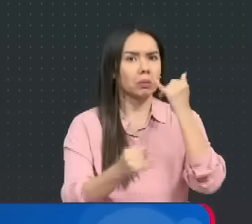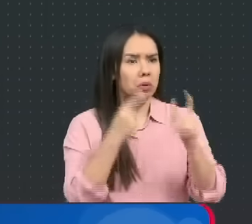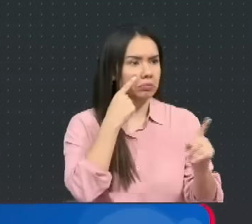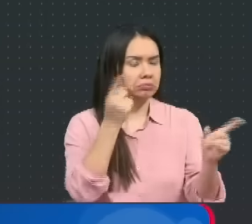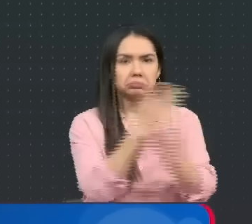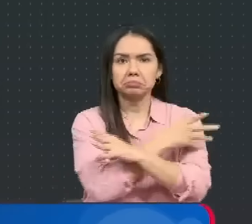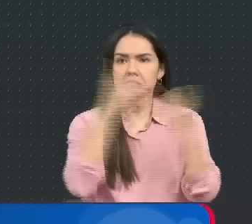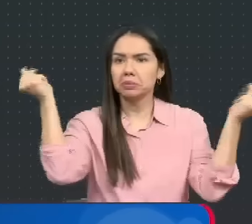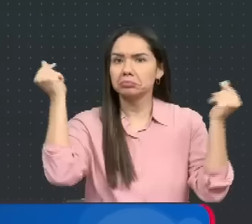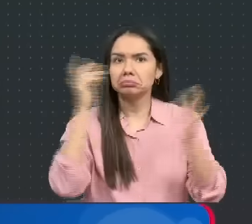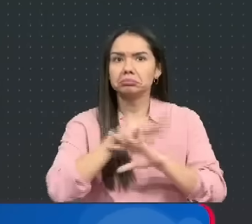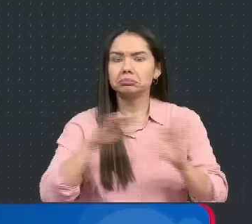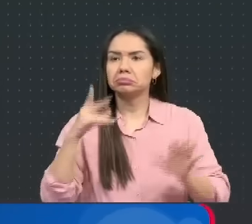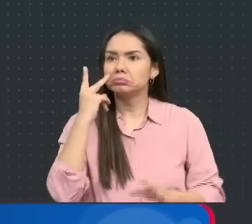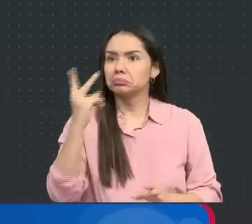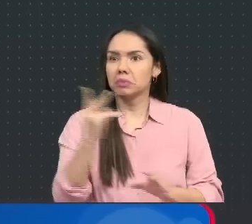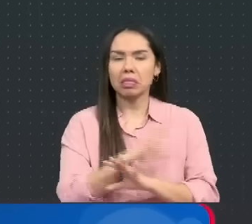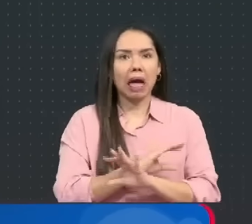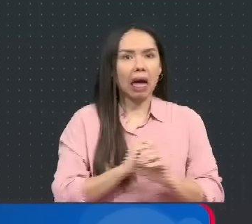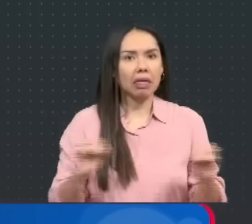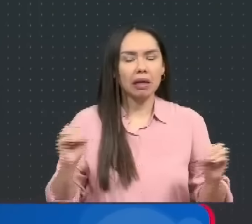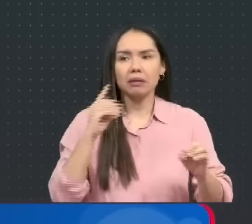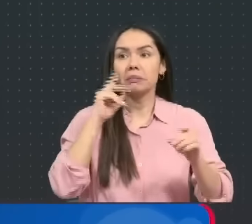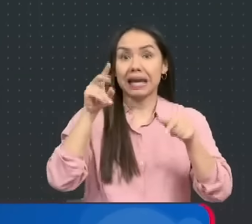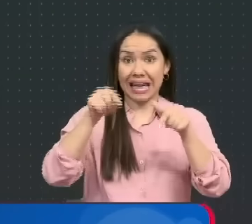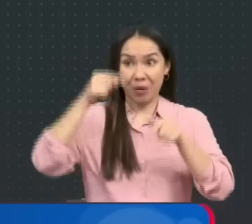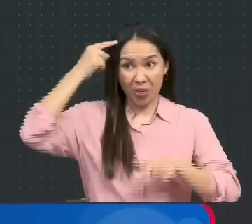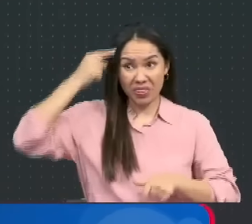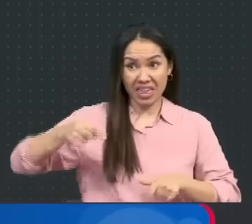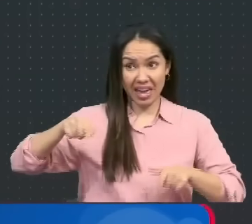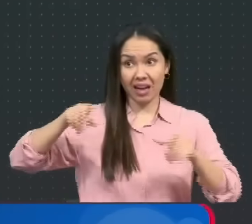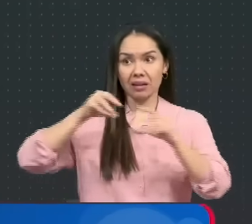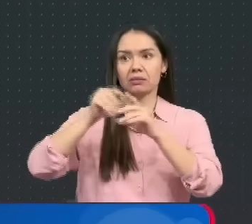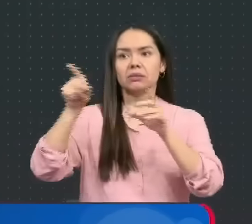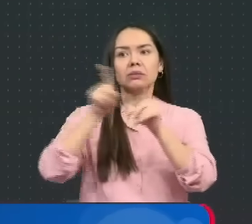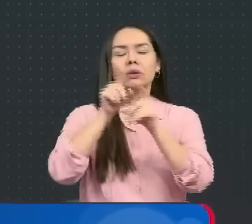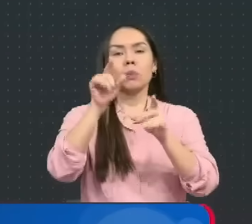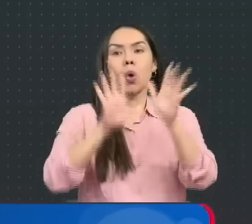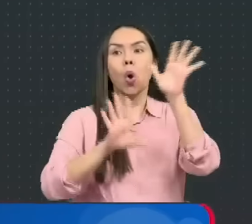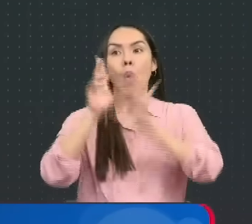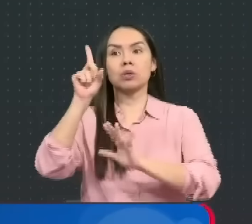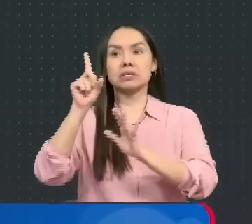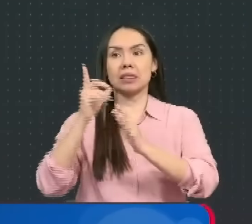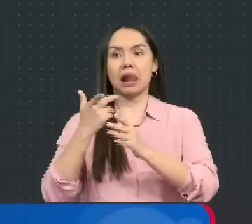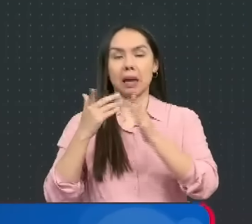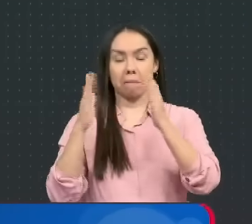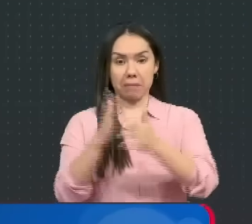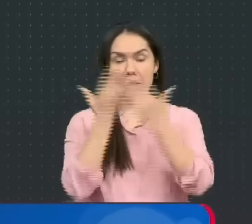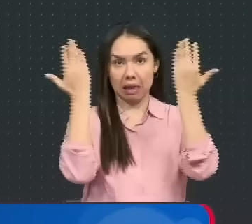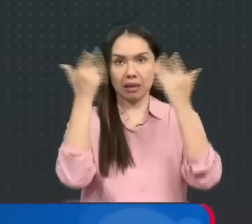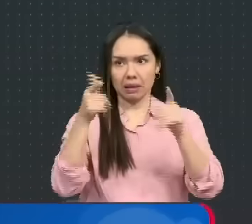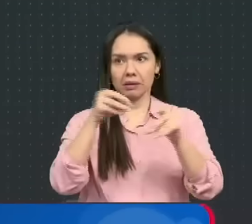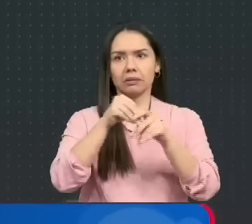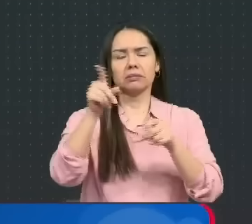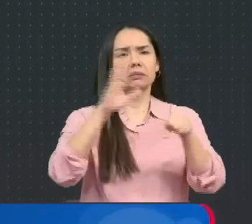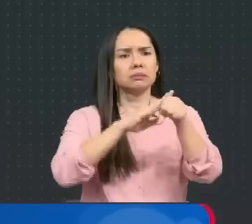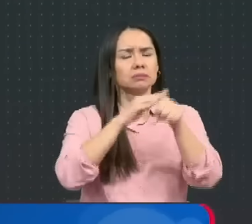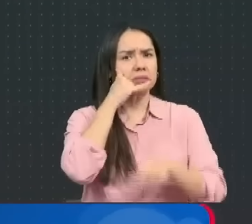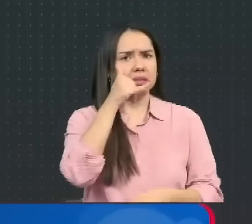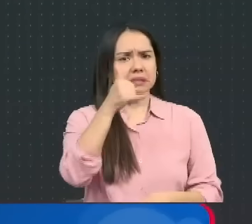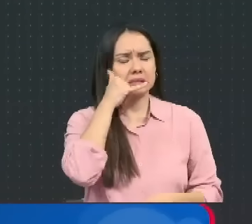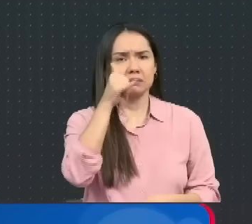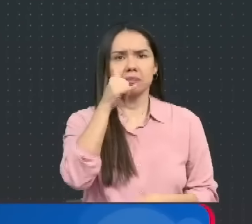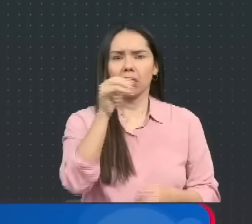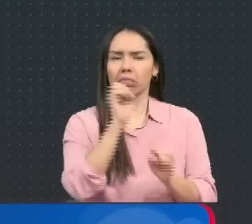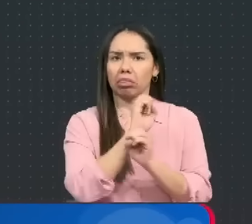última comunicación telefónica con el cantante fue ese día alrededor de las 11 de la mañana. Posteriormente le hicieron varias llamadas, pero no se